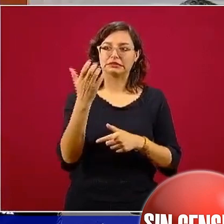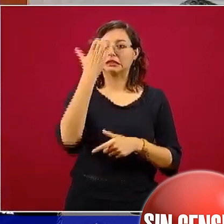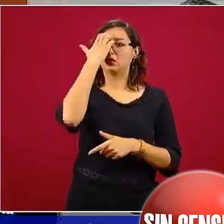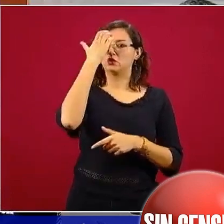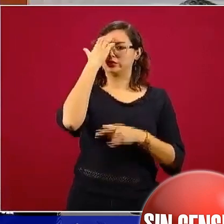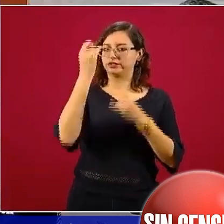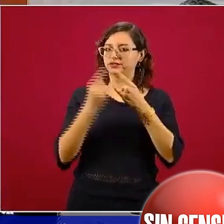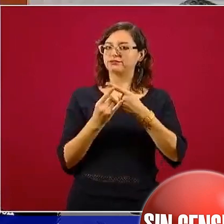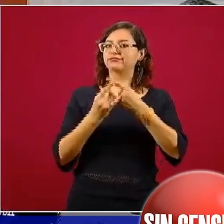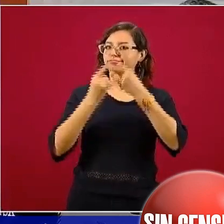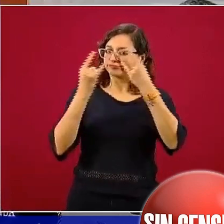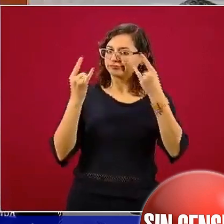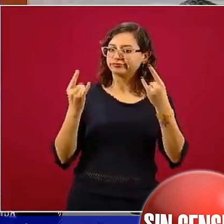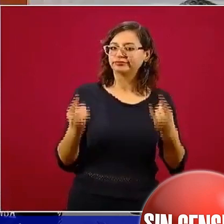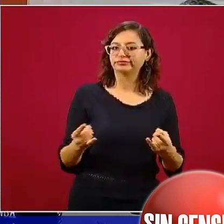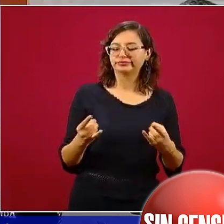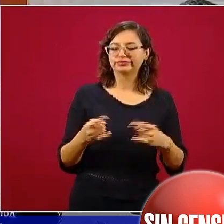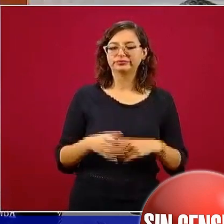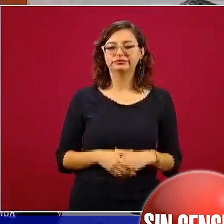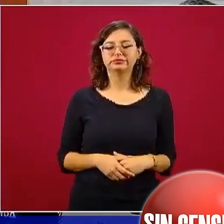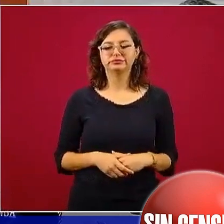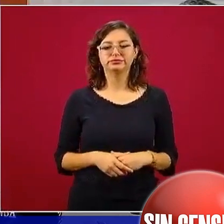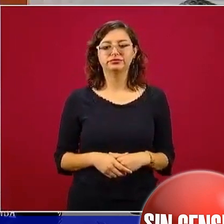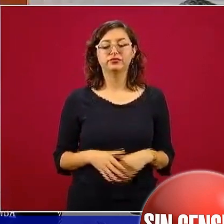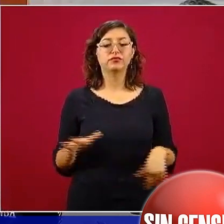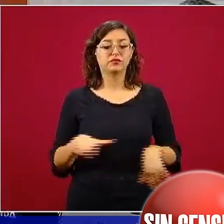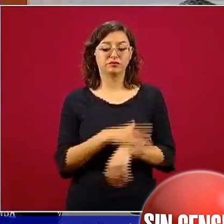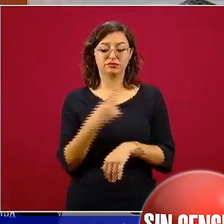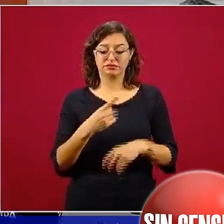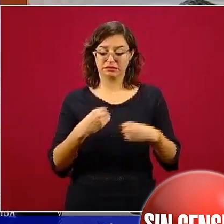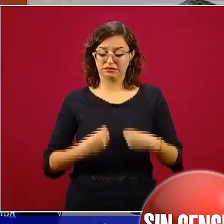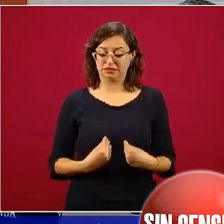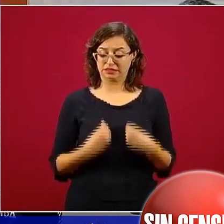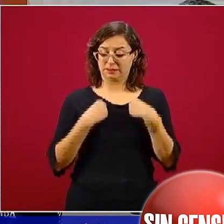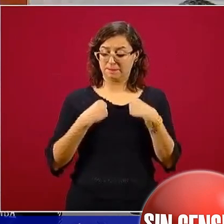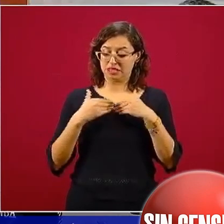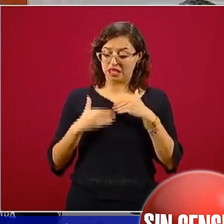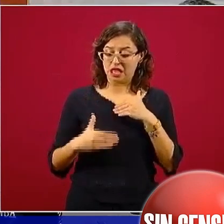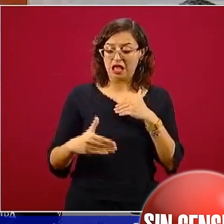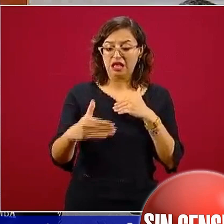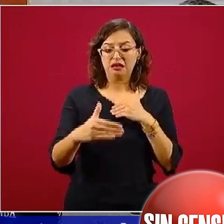La historia es la maestra de la vida, decía Cicerón.